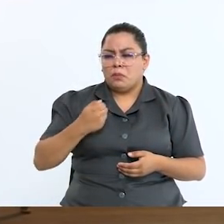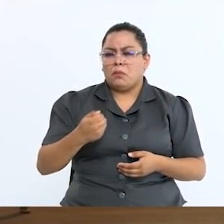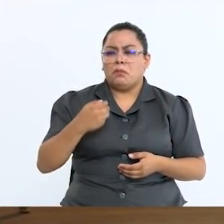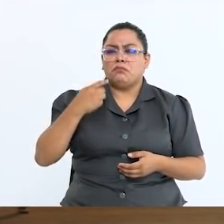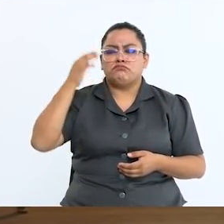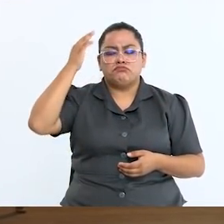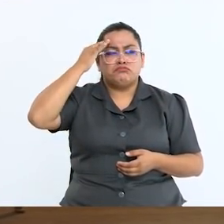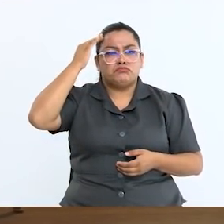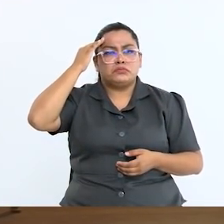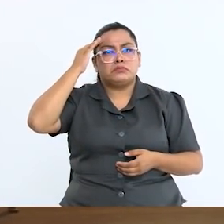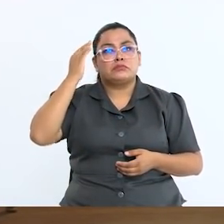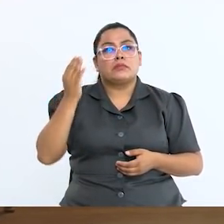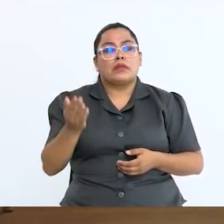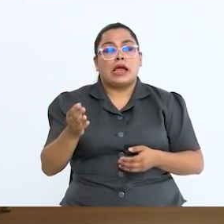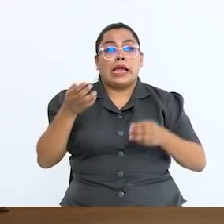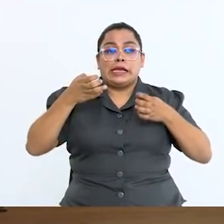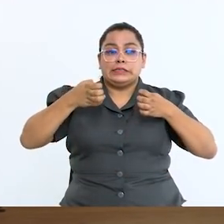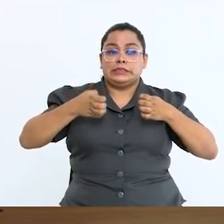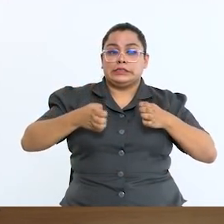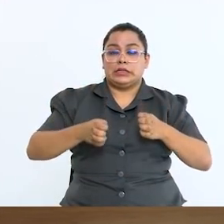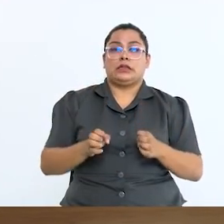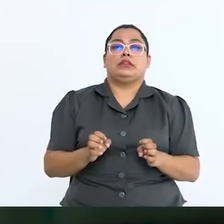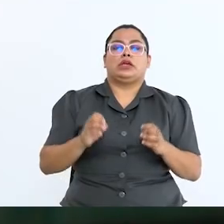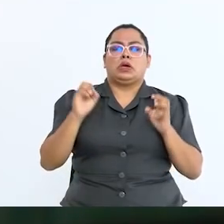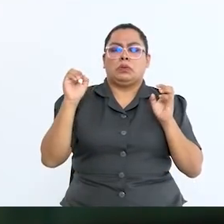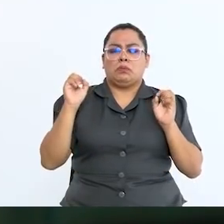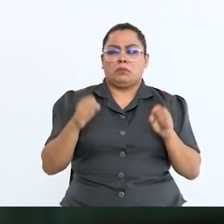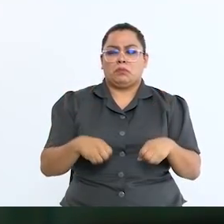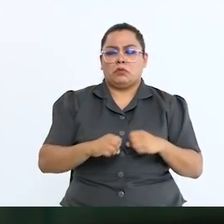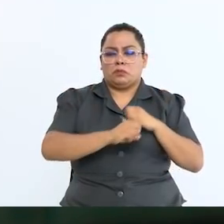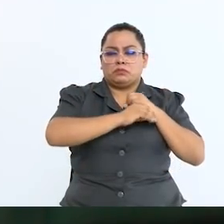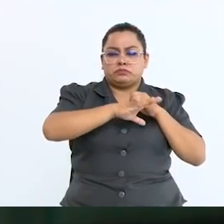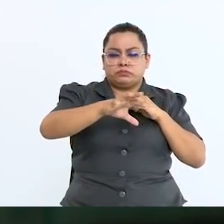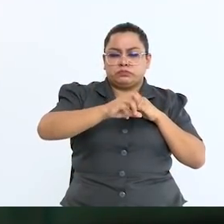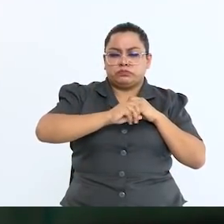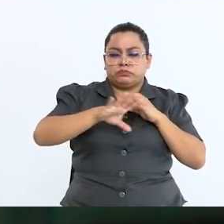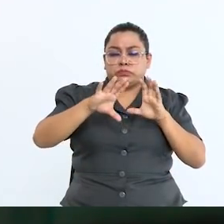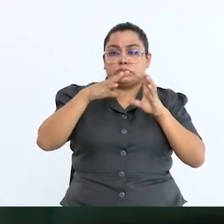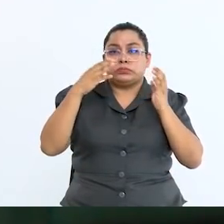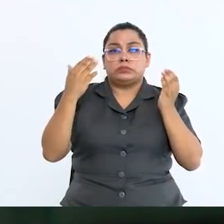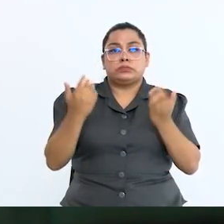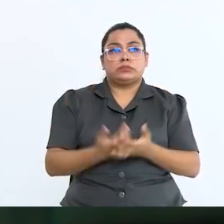es importante identificar aquellas estrategias para poder promover una clase que sea